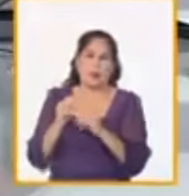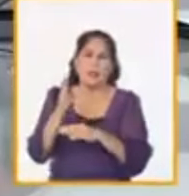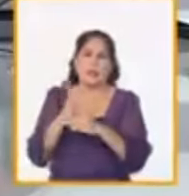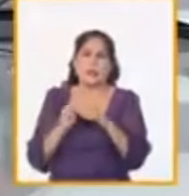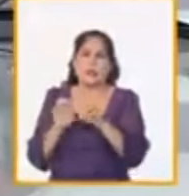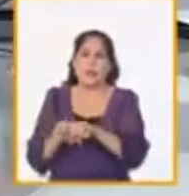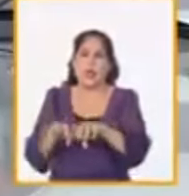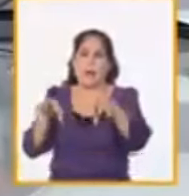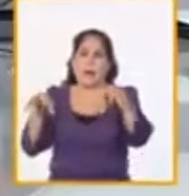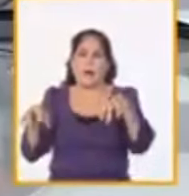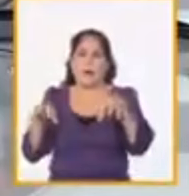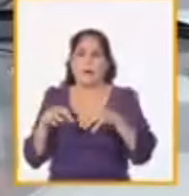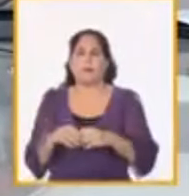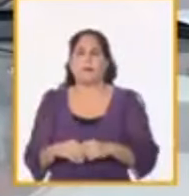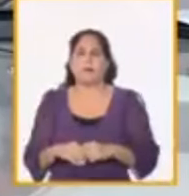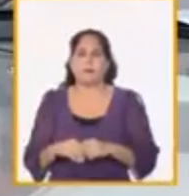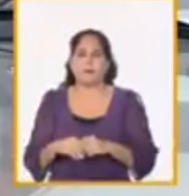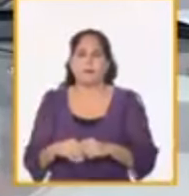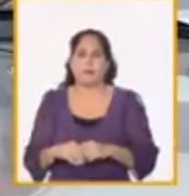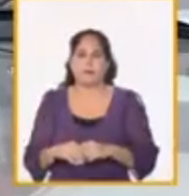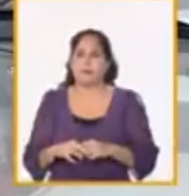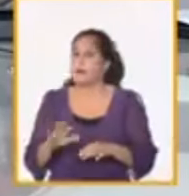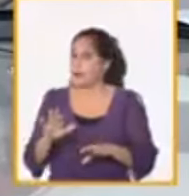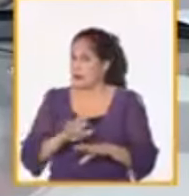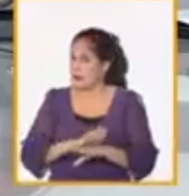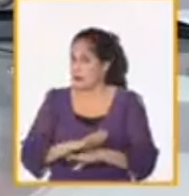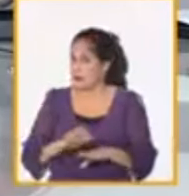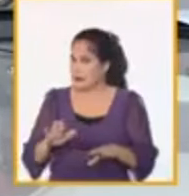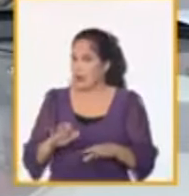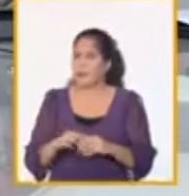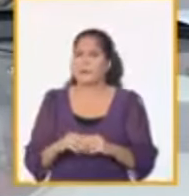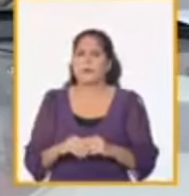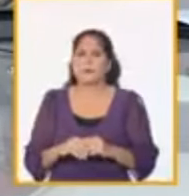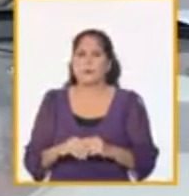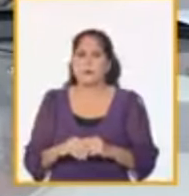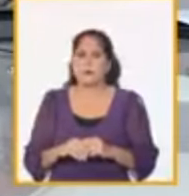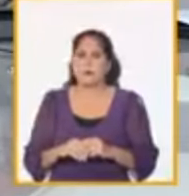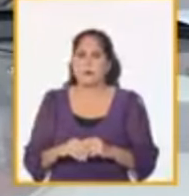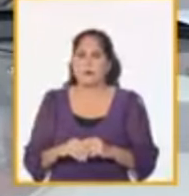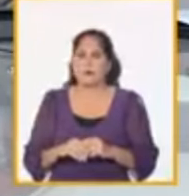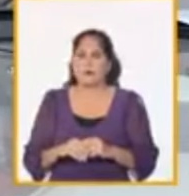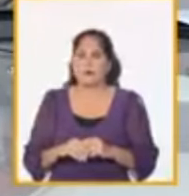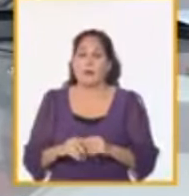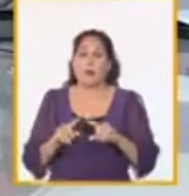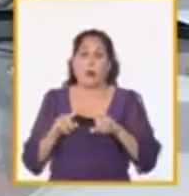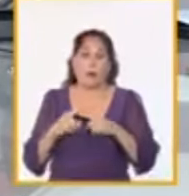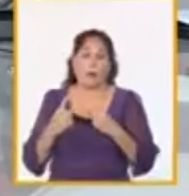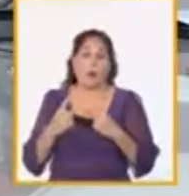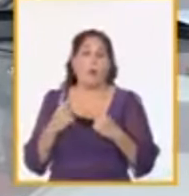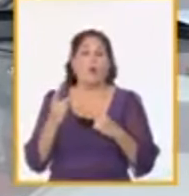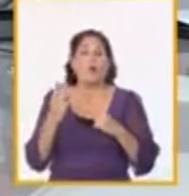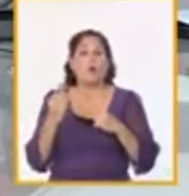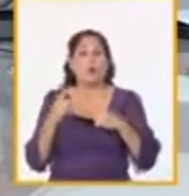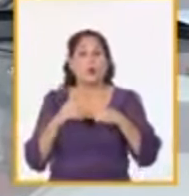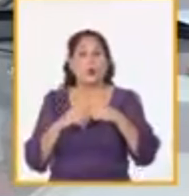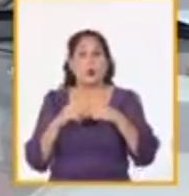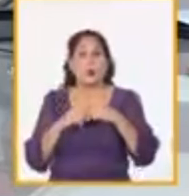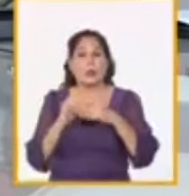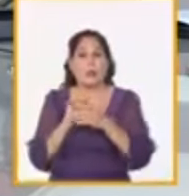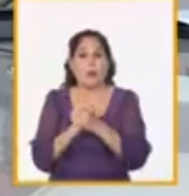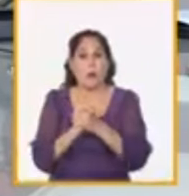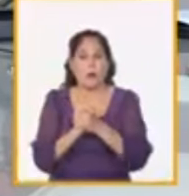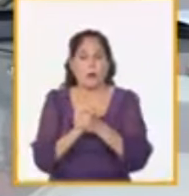quiero detenerme en estos trasvases. Ya se pudieron poner en un mismo circuito. pero hay una cantidad de kilómetros que tiene ese